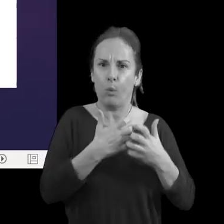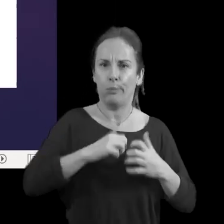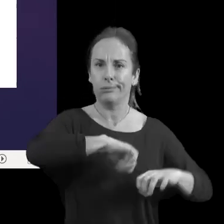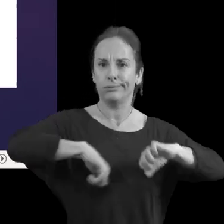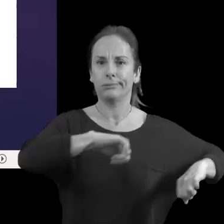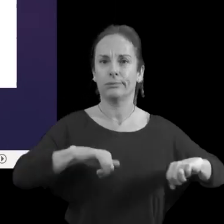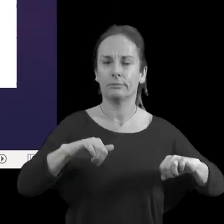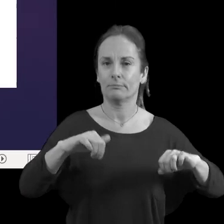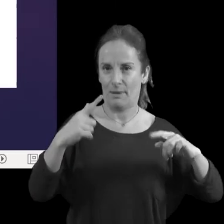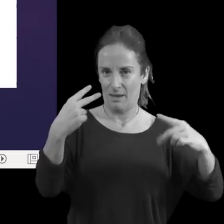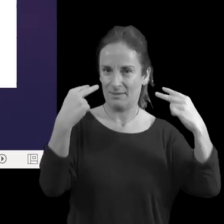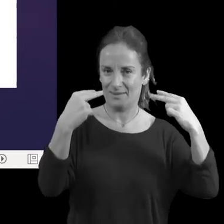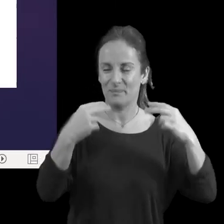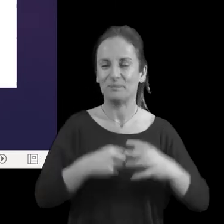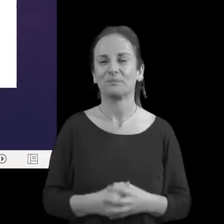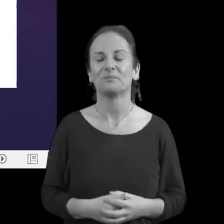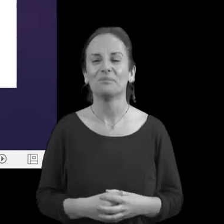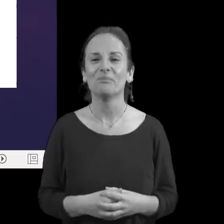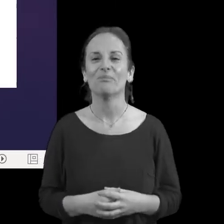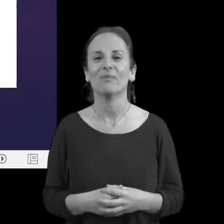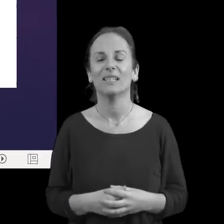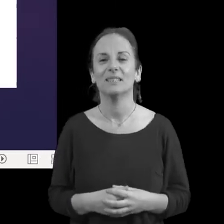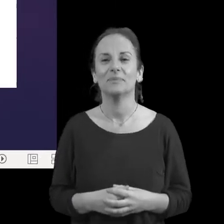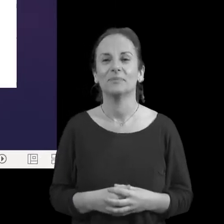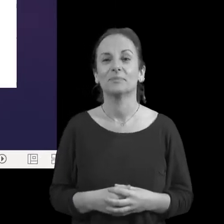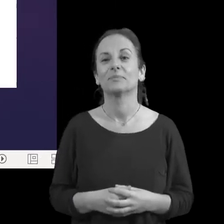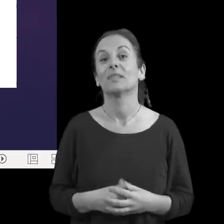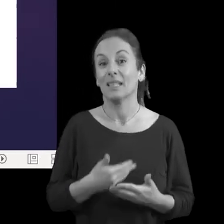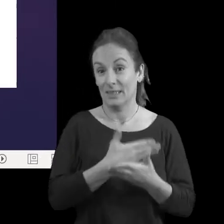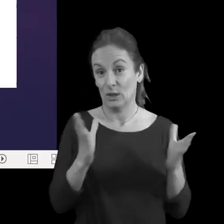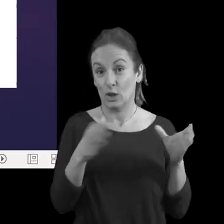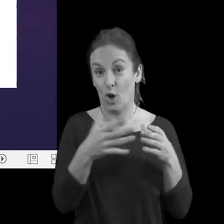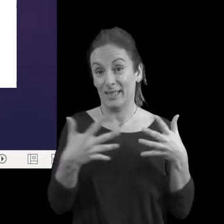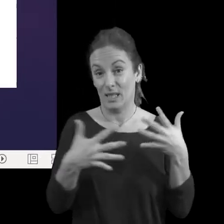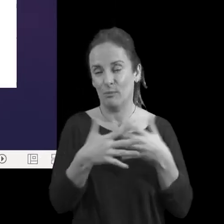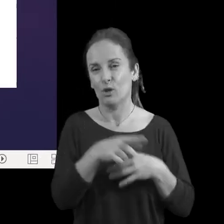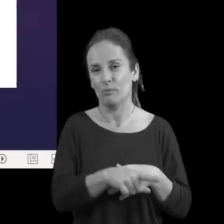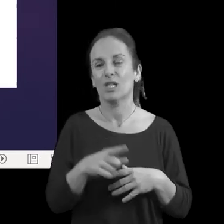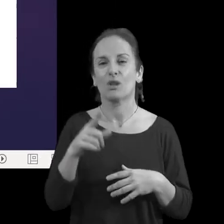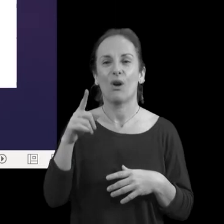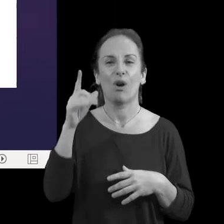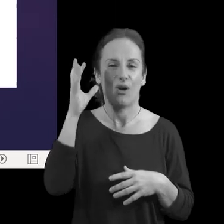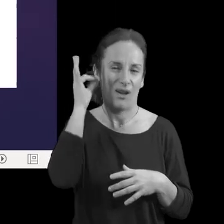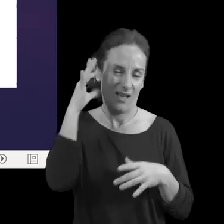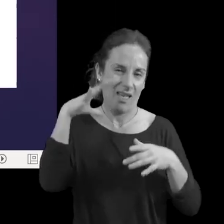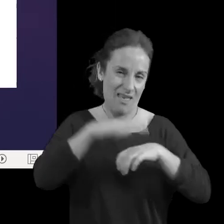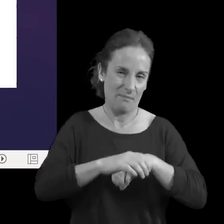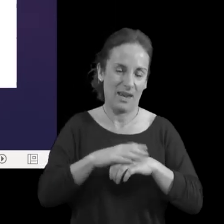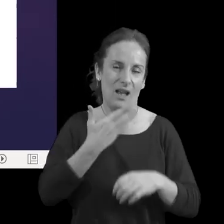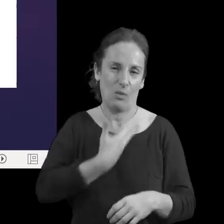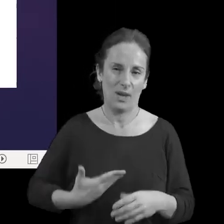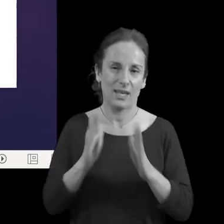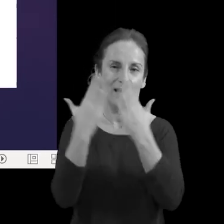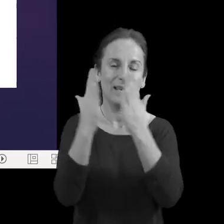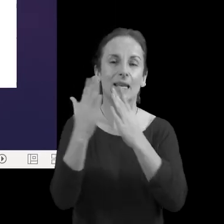la dueña de la librería Berkana y de la editorial Legales, que decía, mira, en los años 90 nos planteamos, a mediados